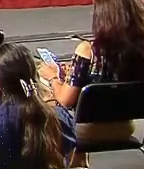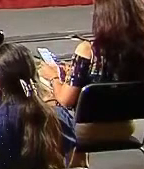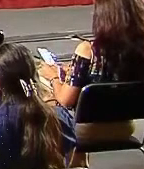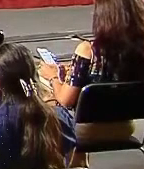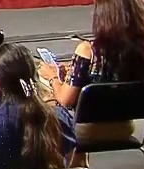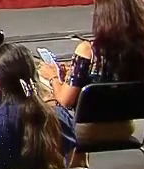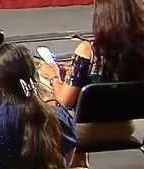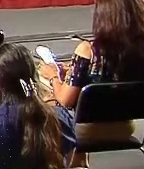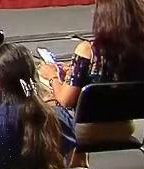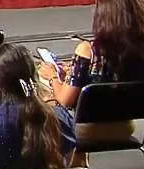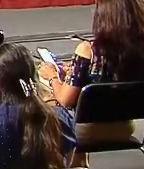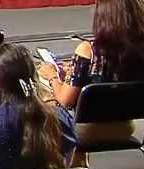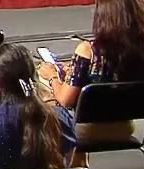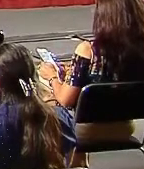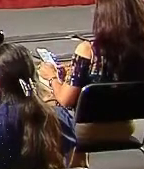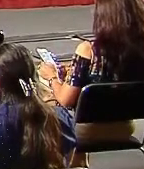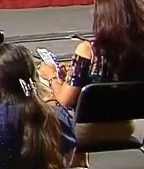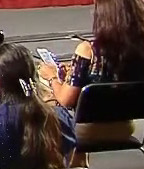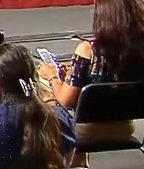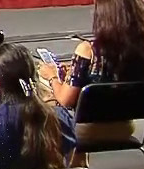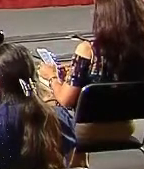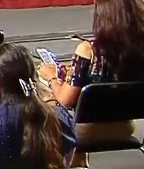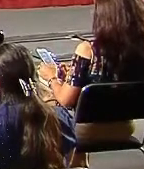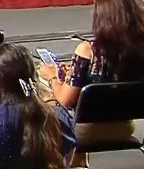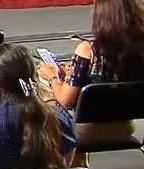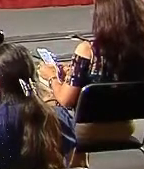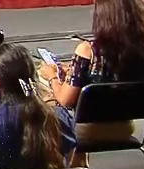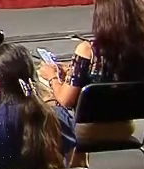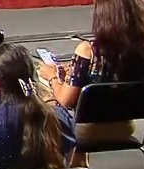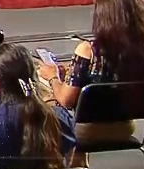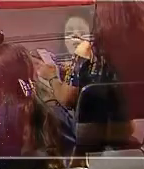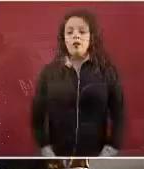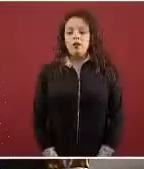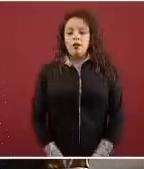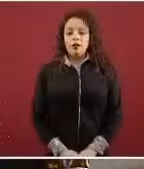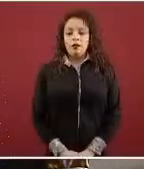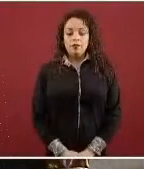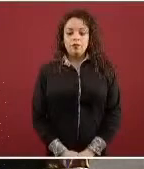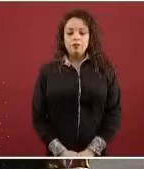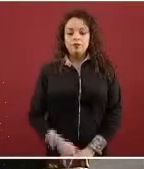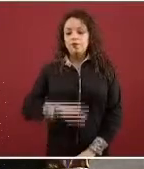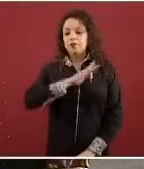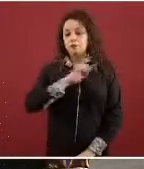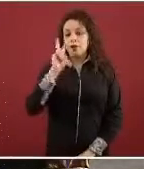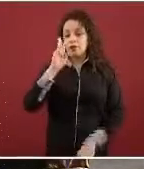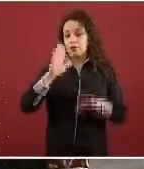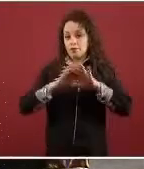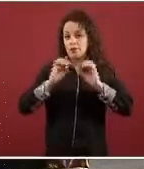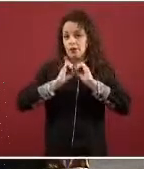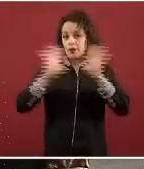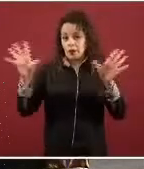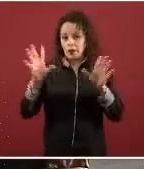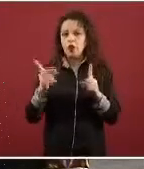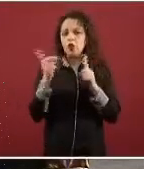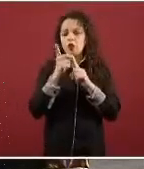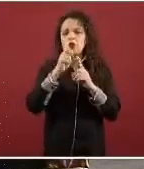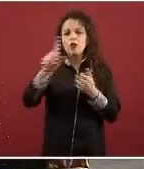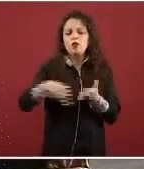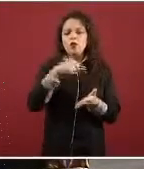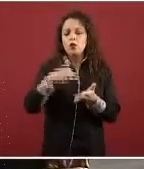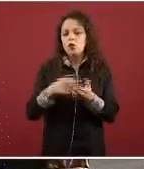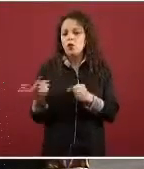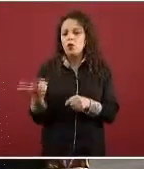siguiente diapositiva lo que podemos ver ya es a detalle dónde están ubicados esos hospitales